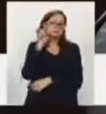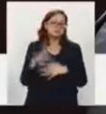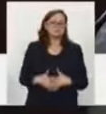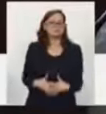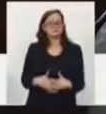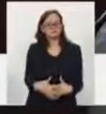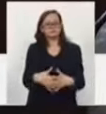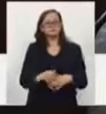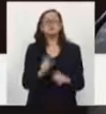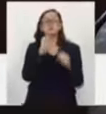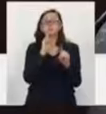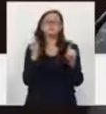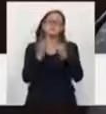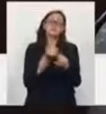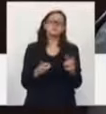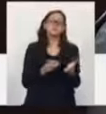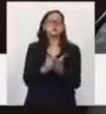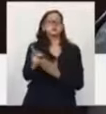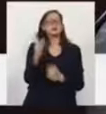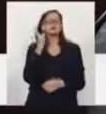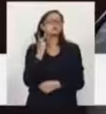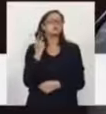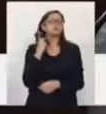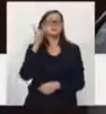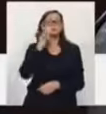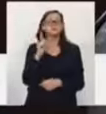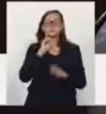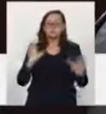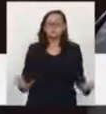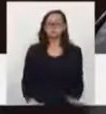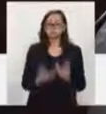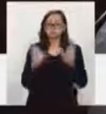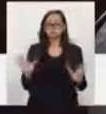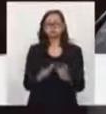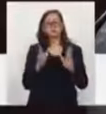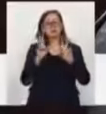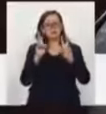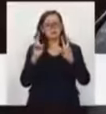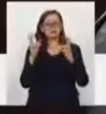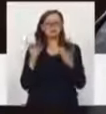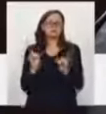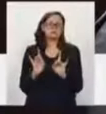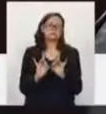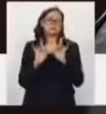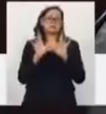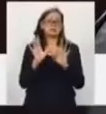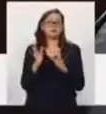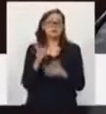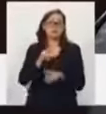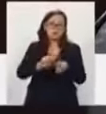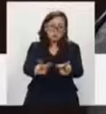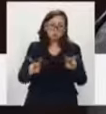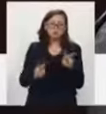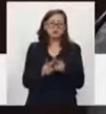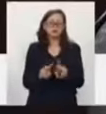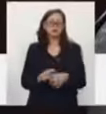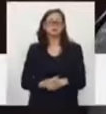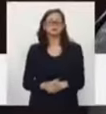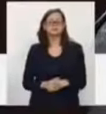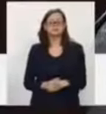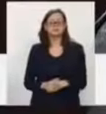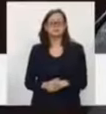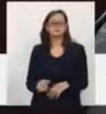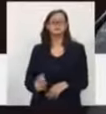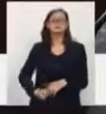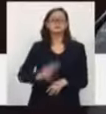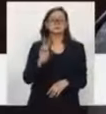reproductiva. Impulsen los derechos políticos de las mujeres en casos específicos de condiciones de vulnerabilidad. Sin